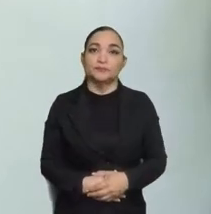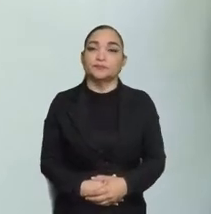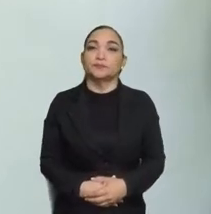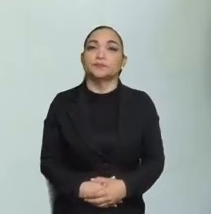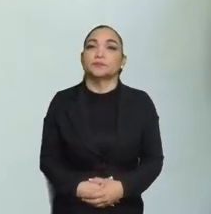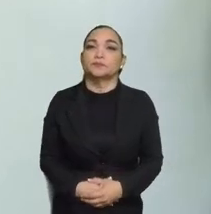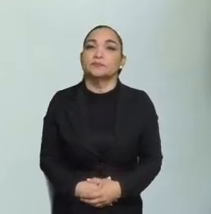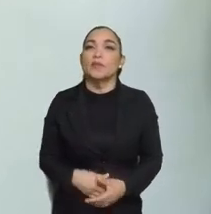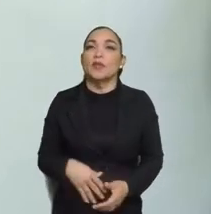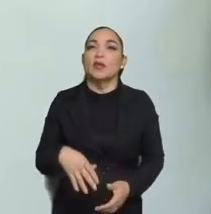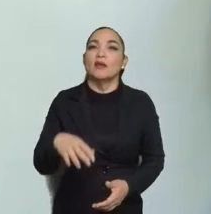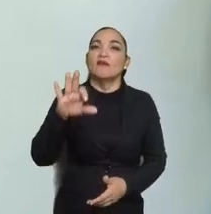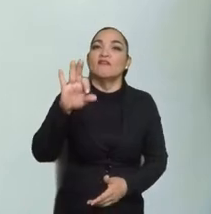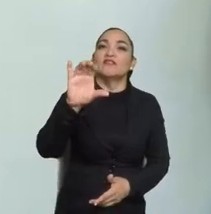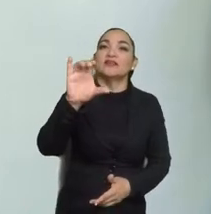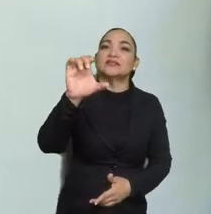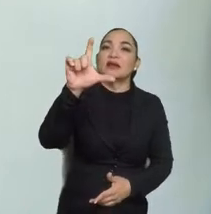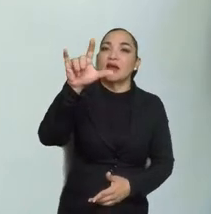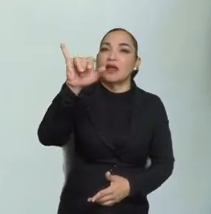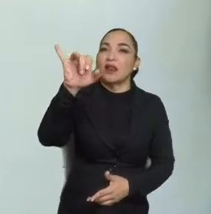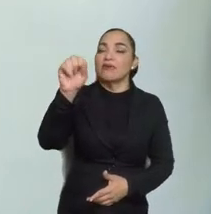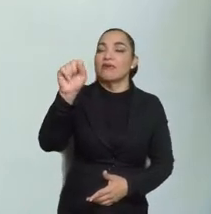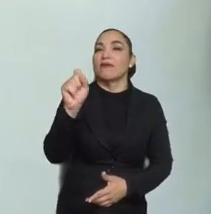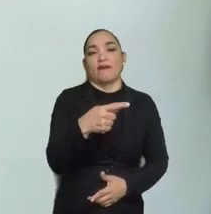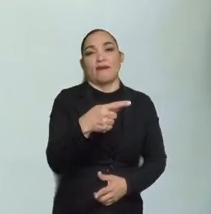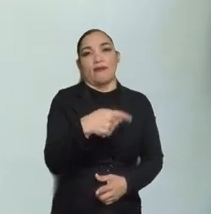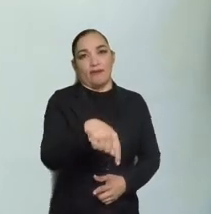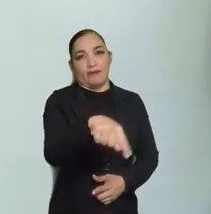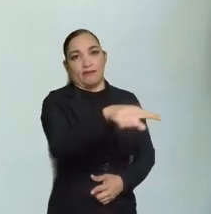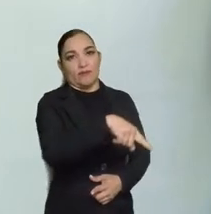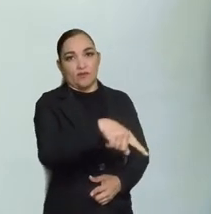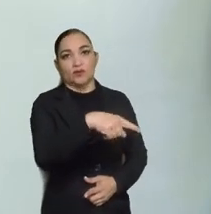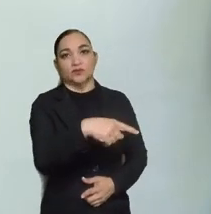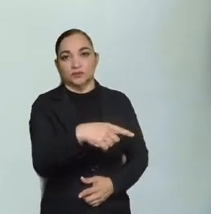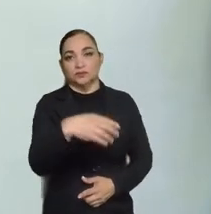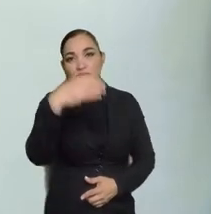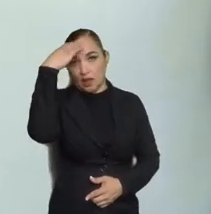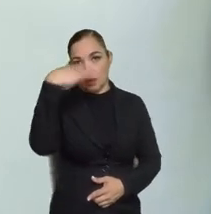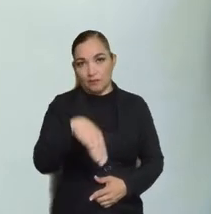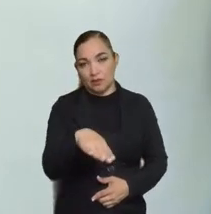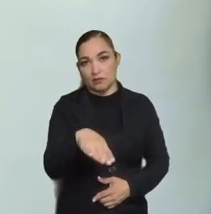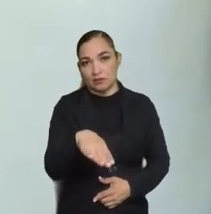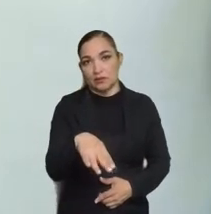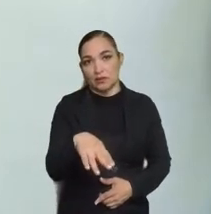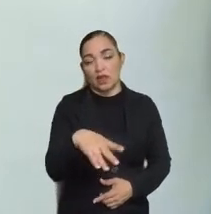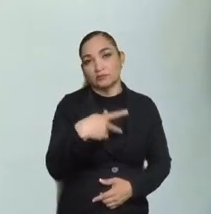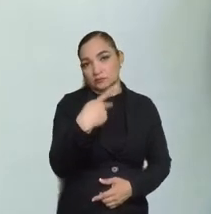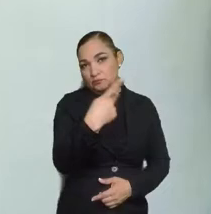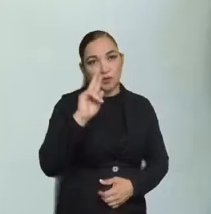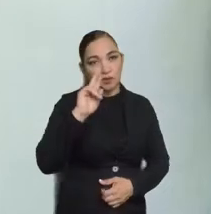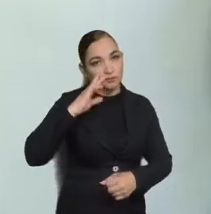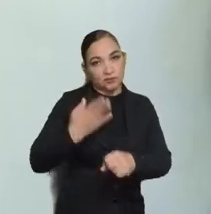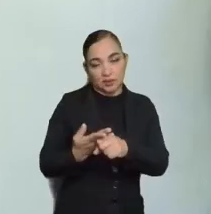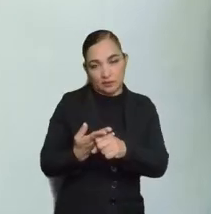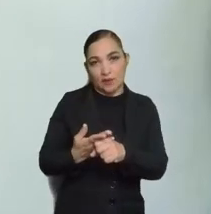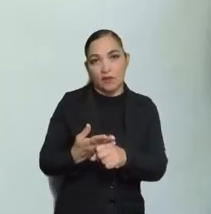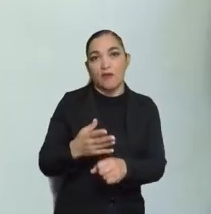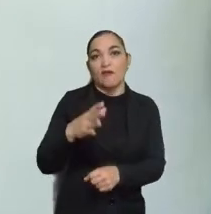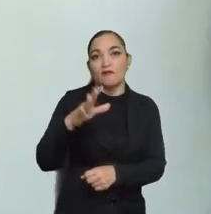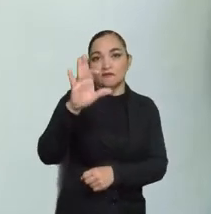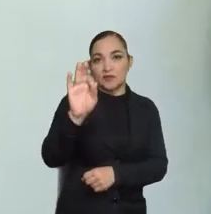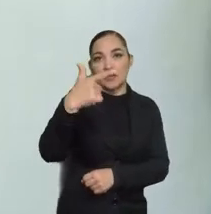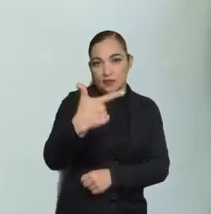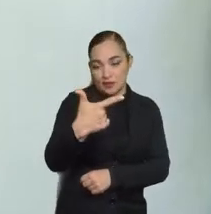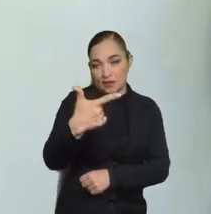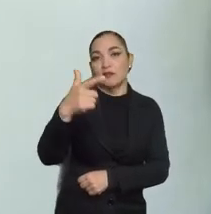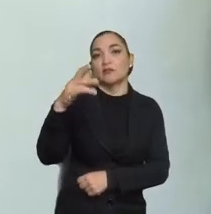La fiscalía debe de tenerlo. Es que la fiscalía es la que procede, en este caso la Fiscalía General de la